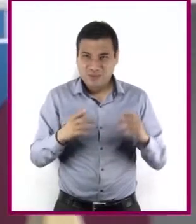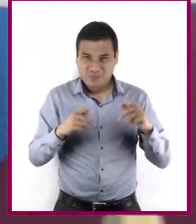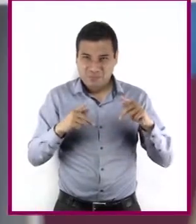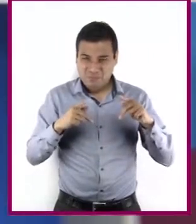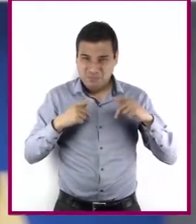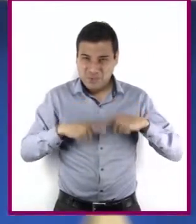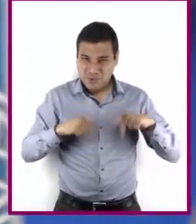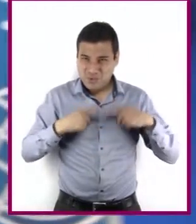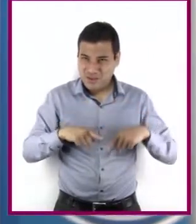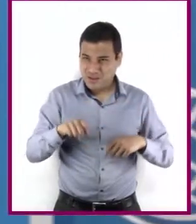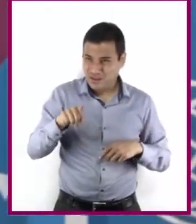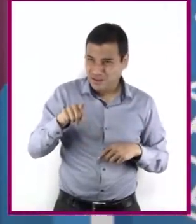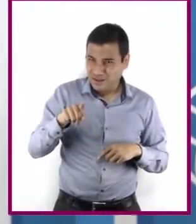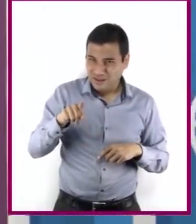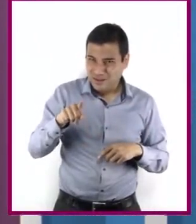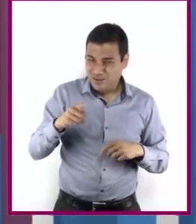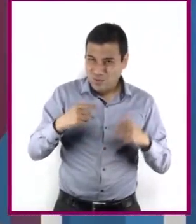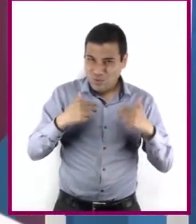civilizado.